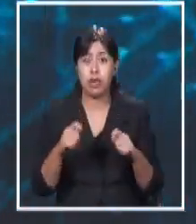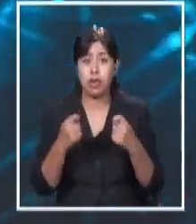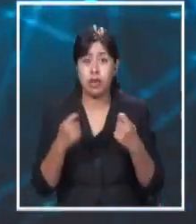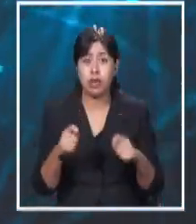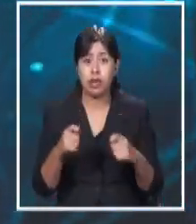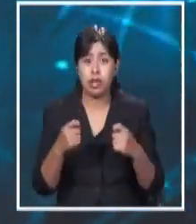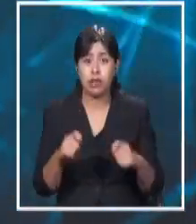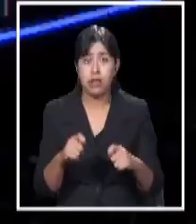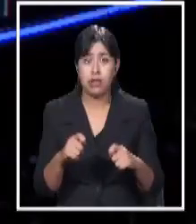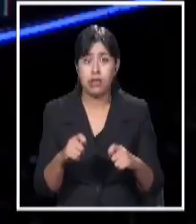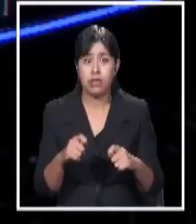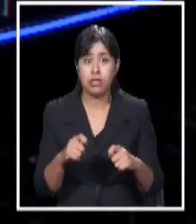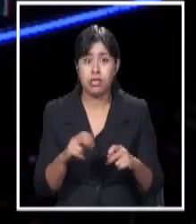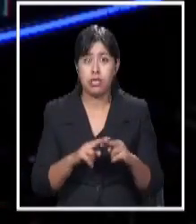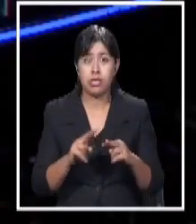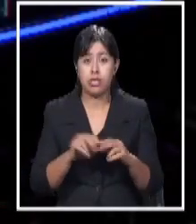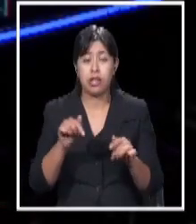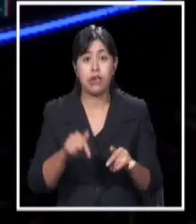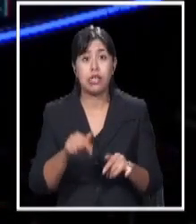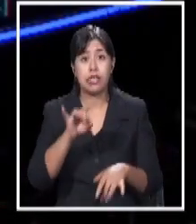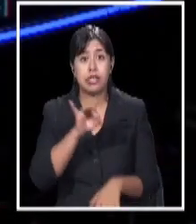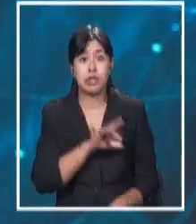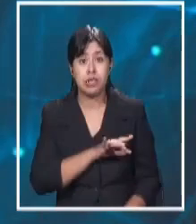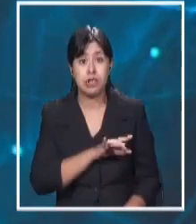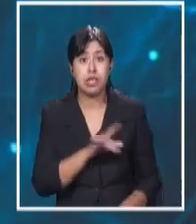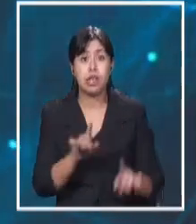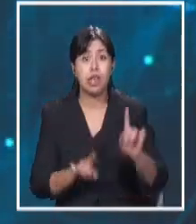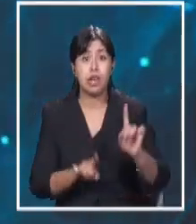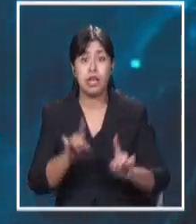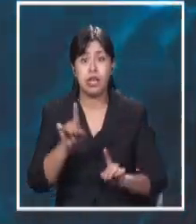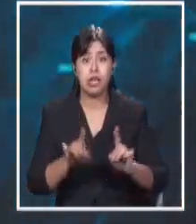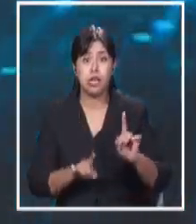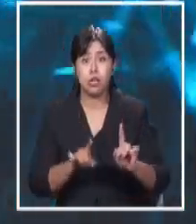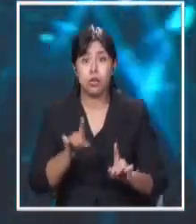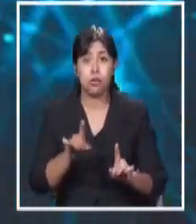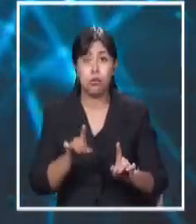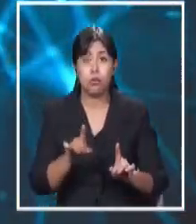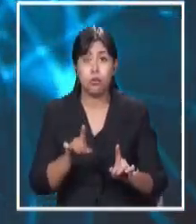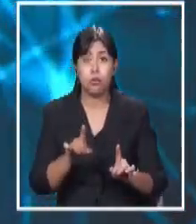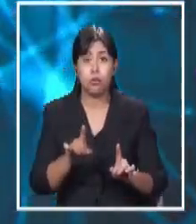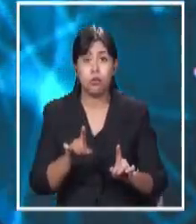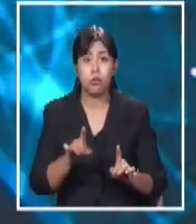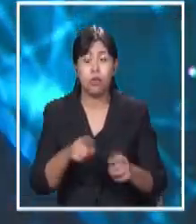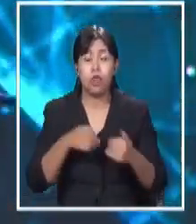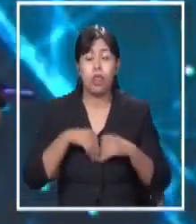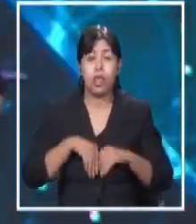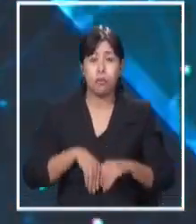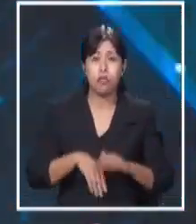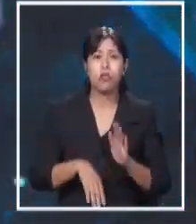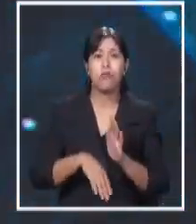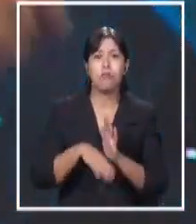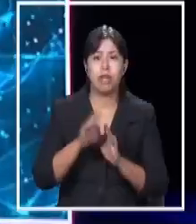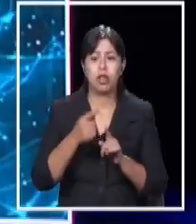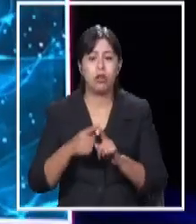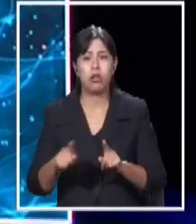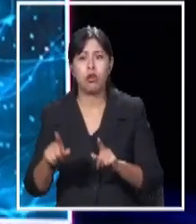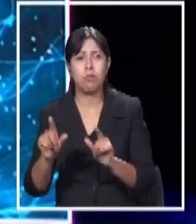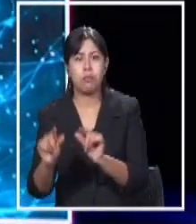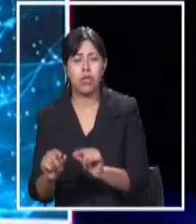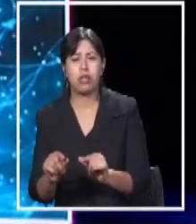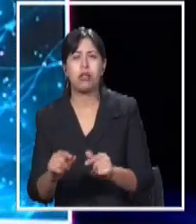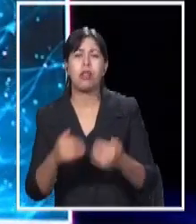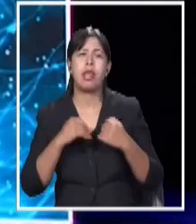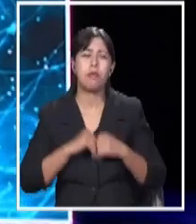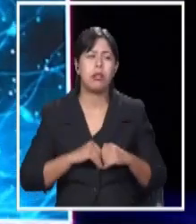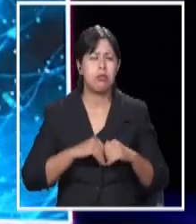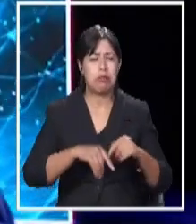cuenta que en Chile hay ciertos tipos de depresión que se presentan más que otros. La depresión es muy heterogénea, es como una